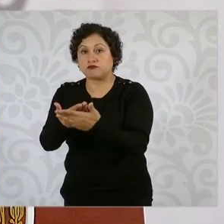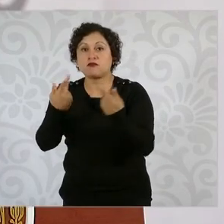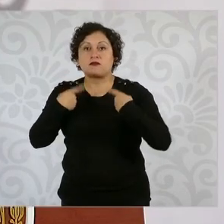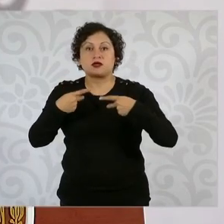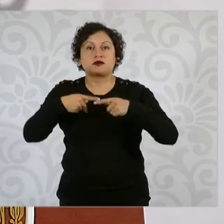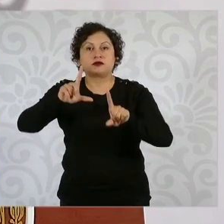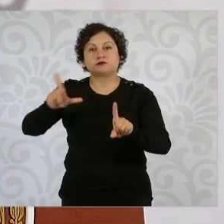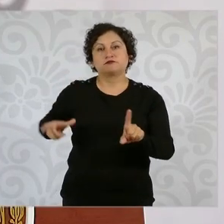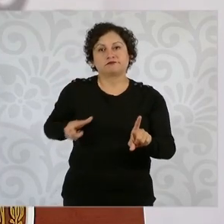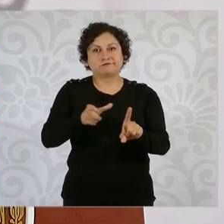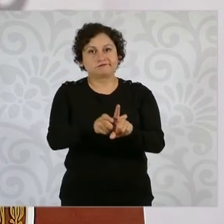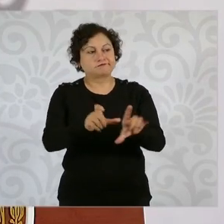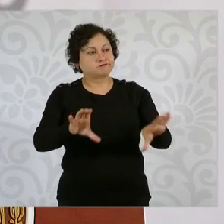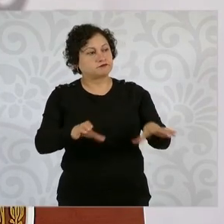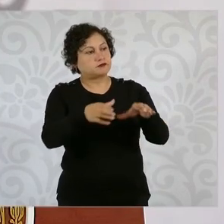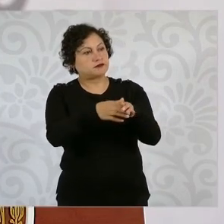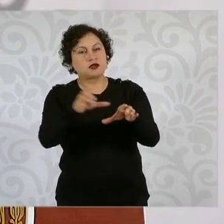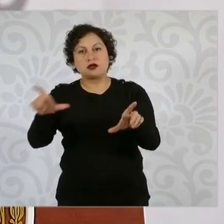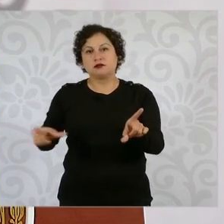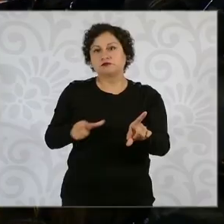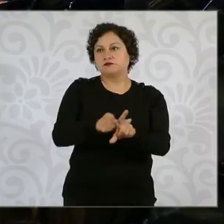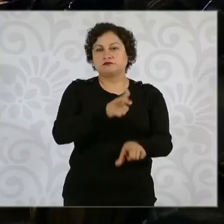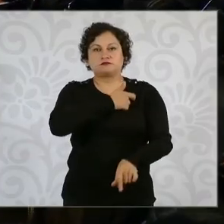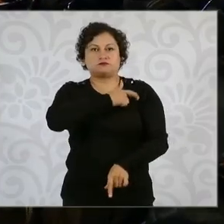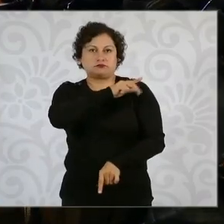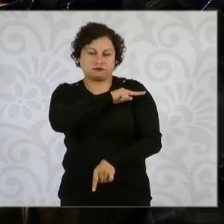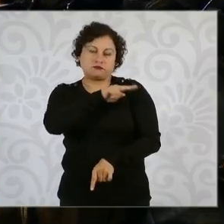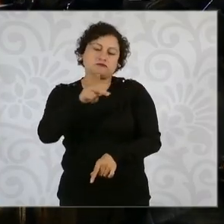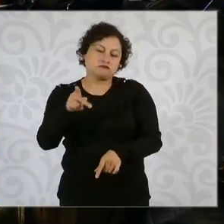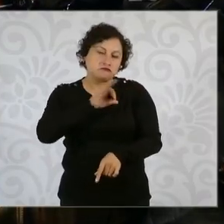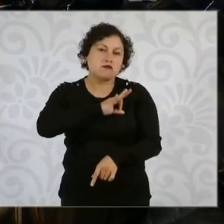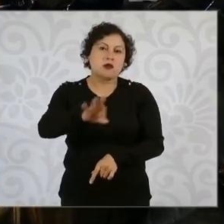Guardia Nacional, pues se les acompaña.